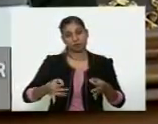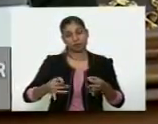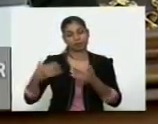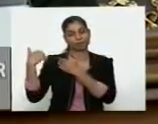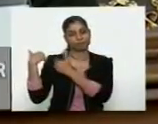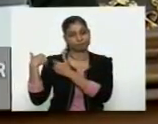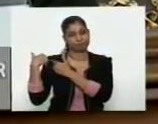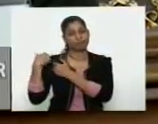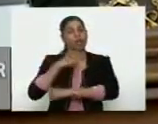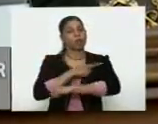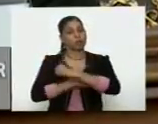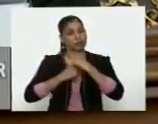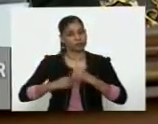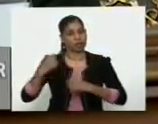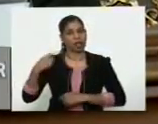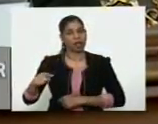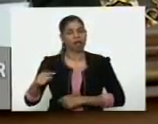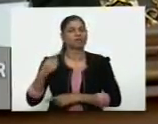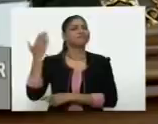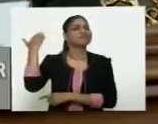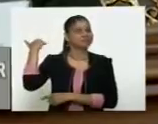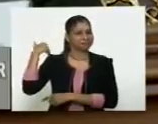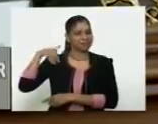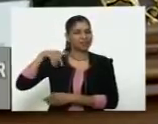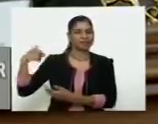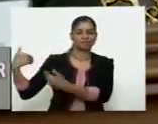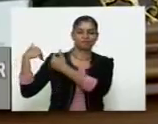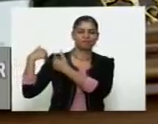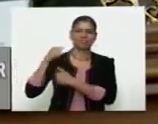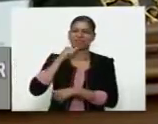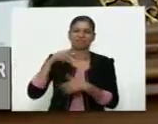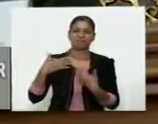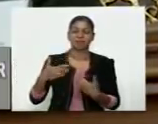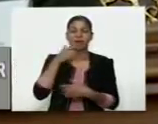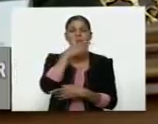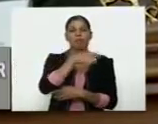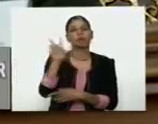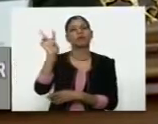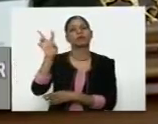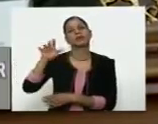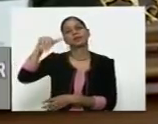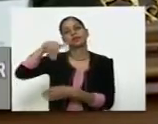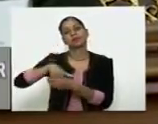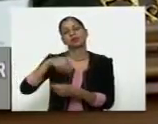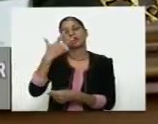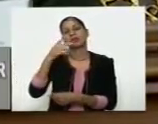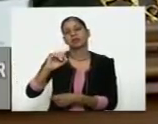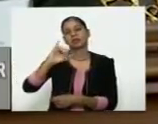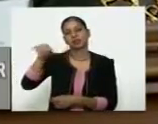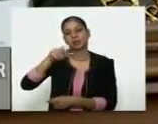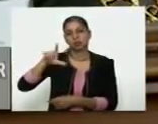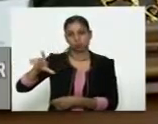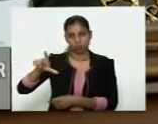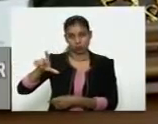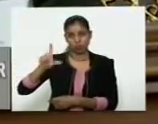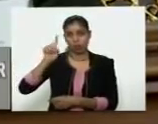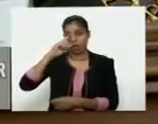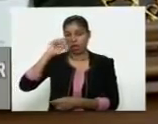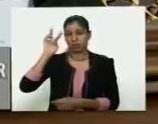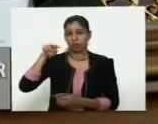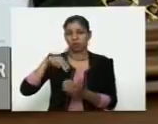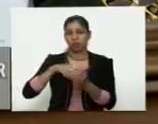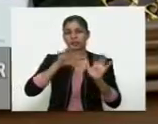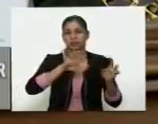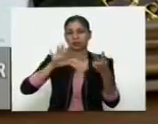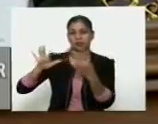ejercicio de su poder originario emanado del mandato conferido por el pueblo de Venezuela el 30 de julio de